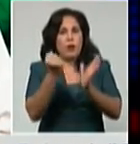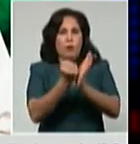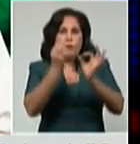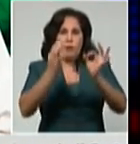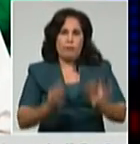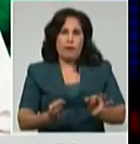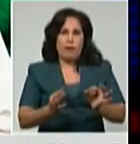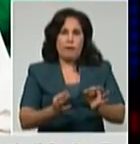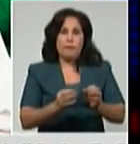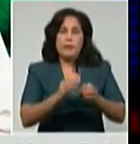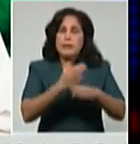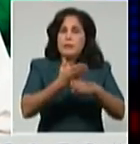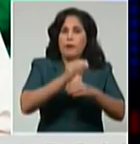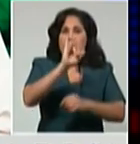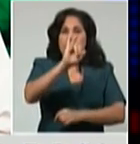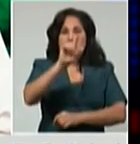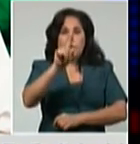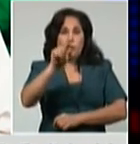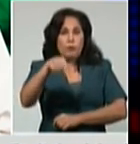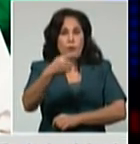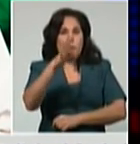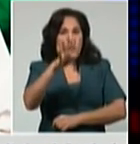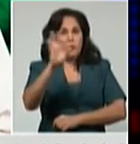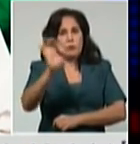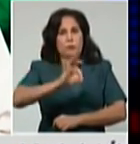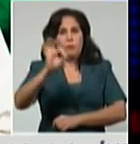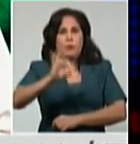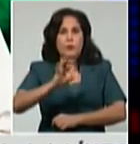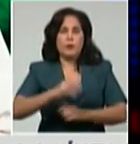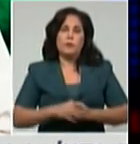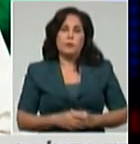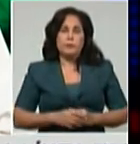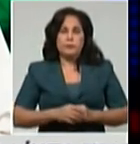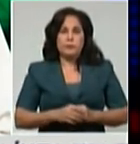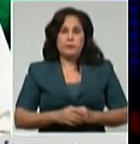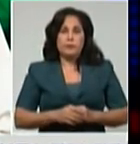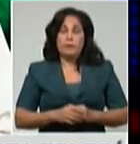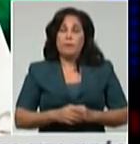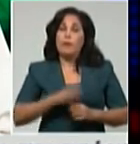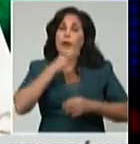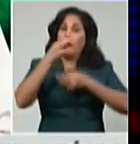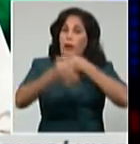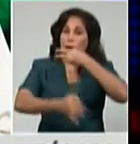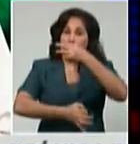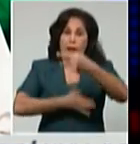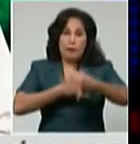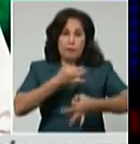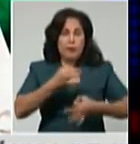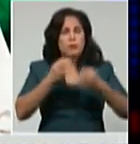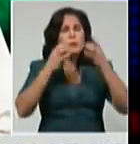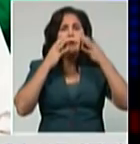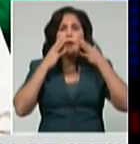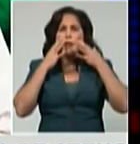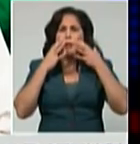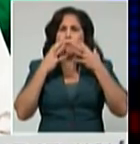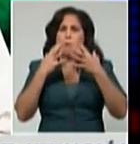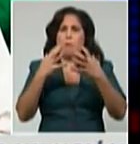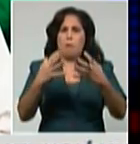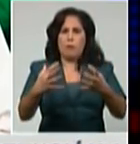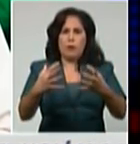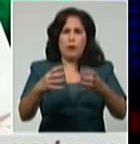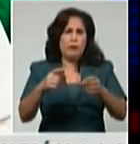del 71,4%. Y resaltamos la importancia